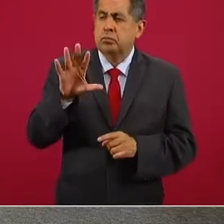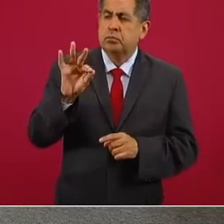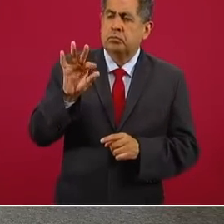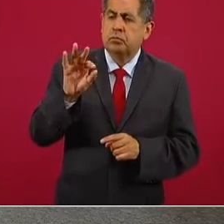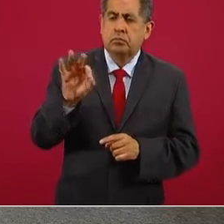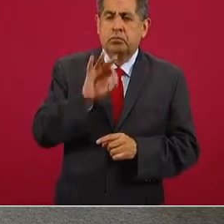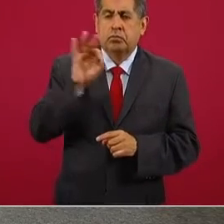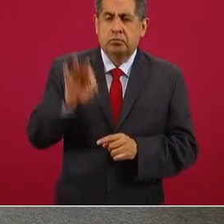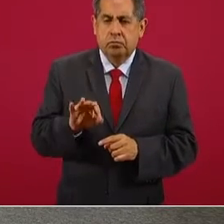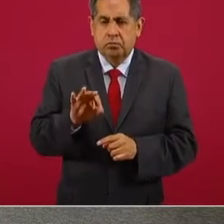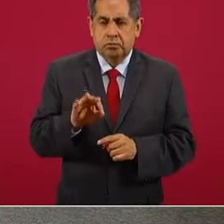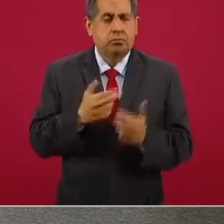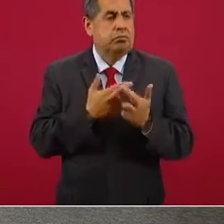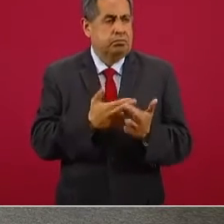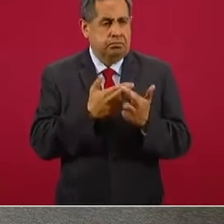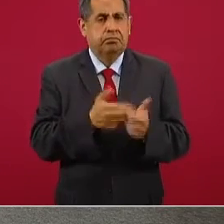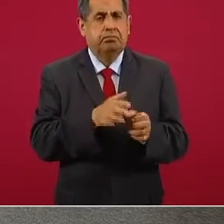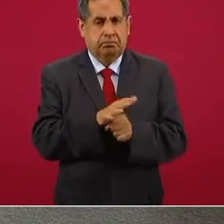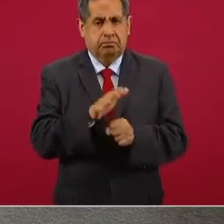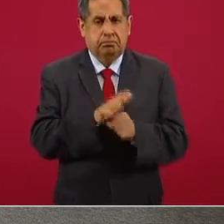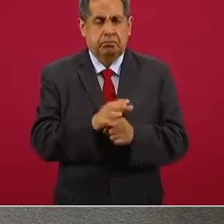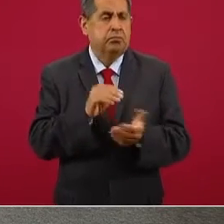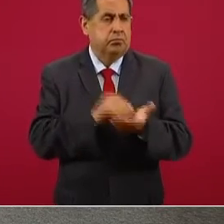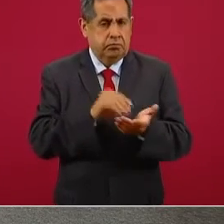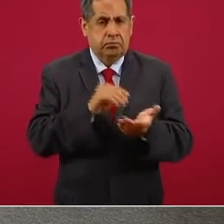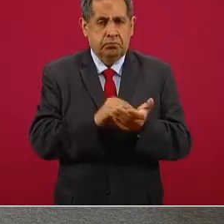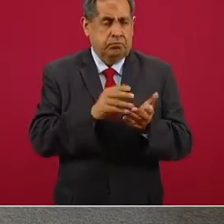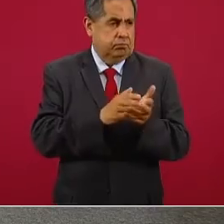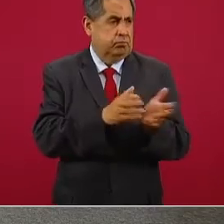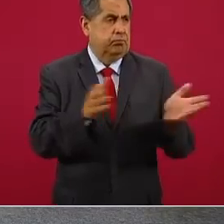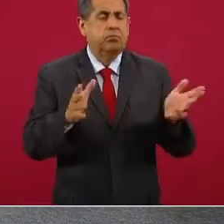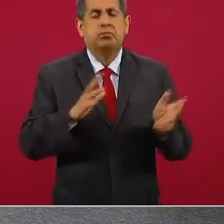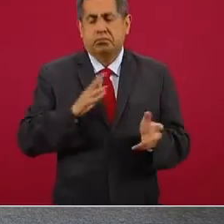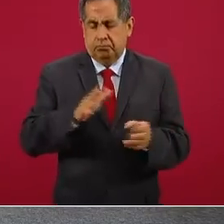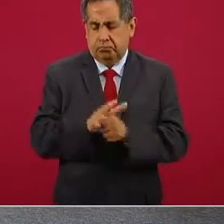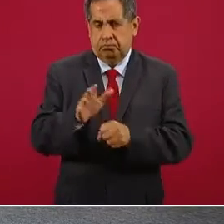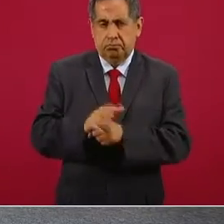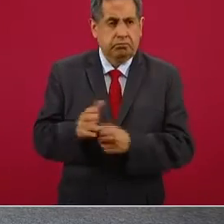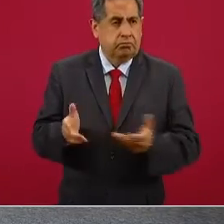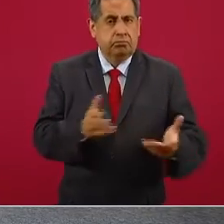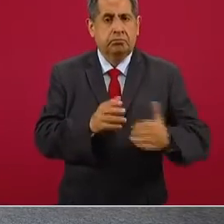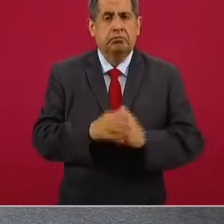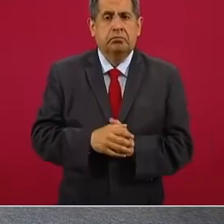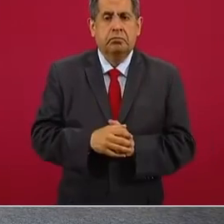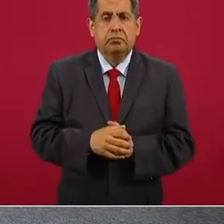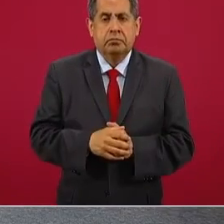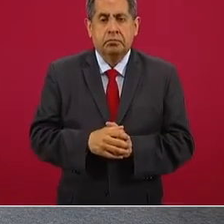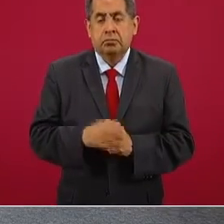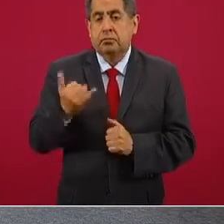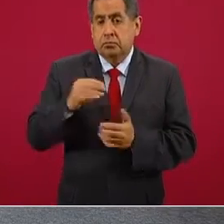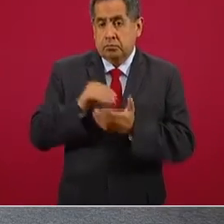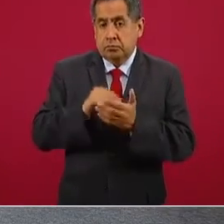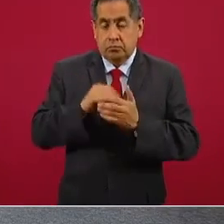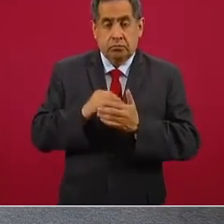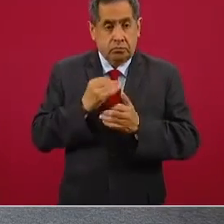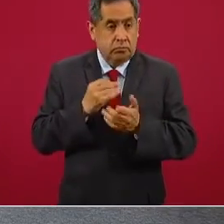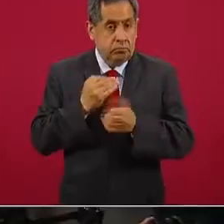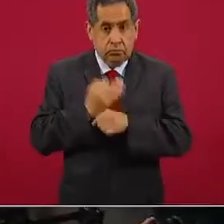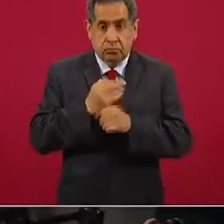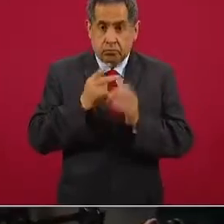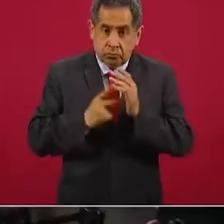40% de disponibilidad en general. Y ya estamos implementando